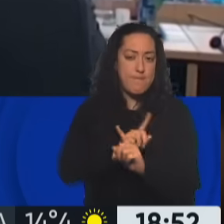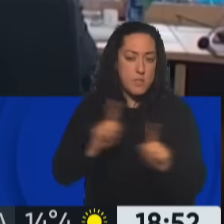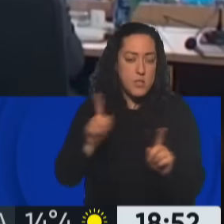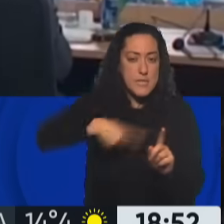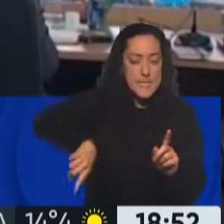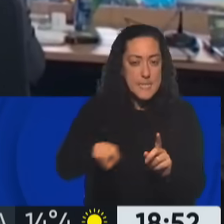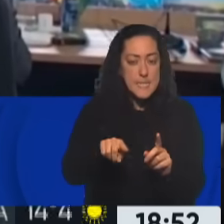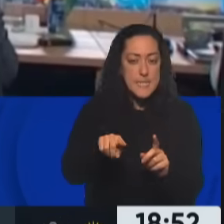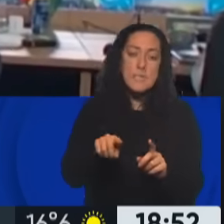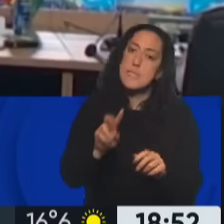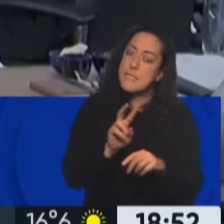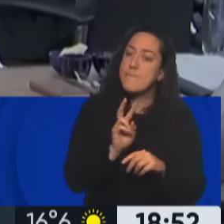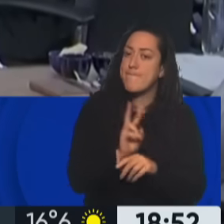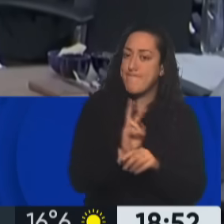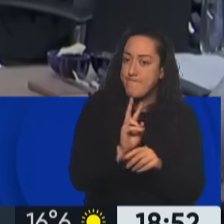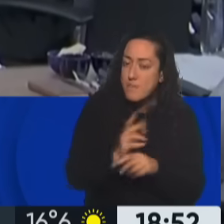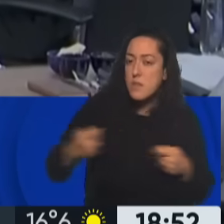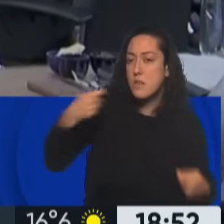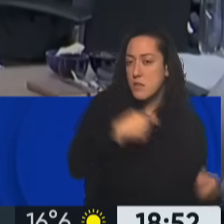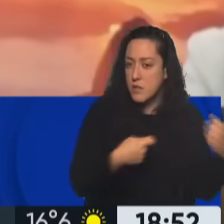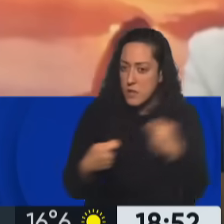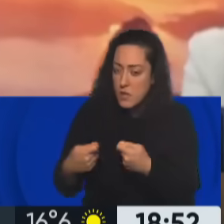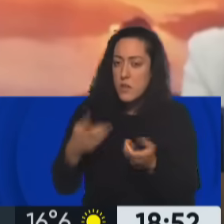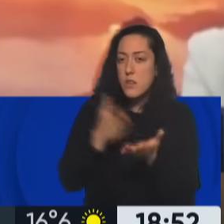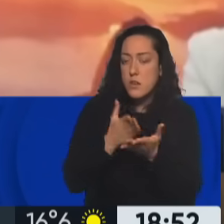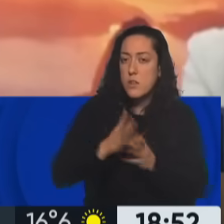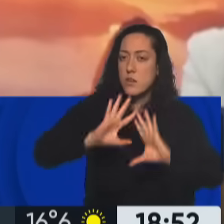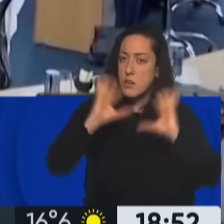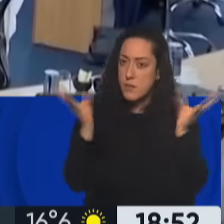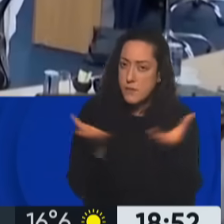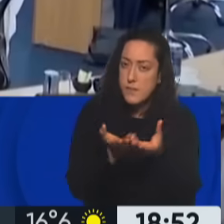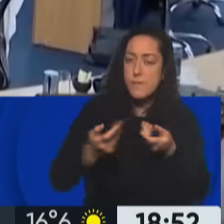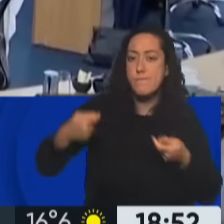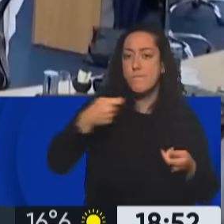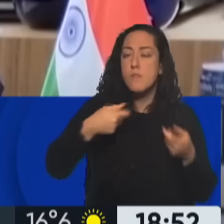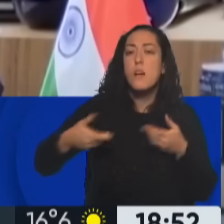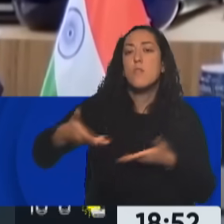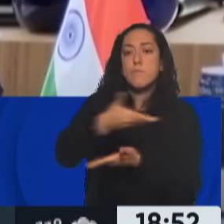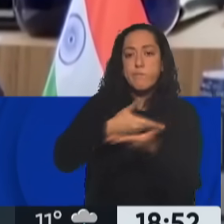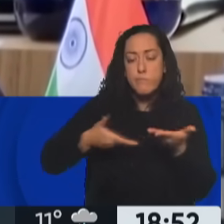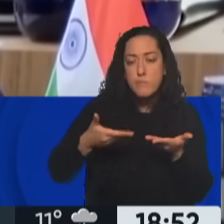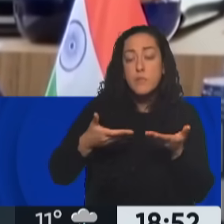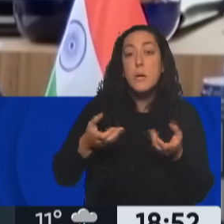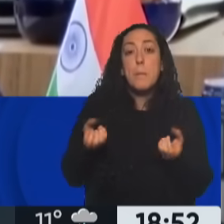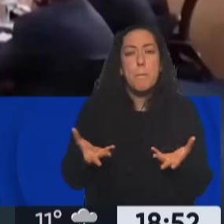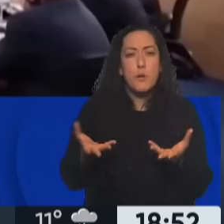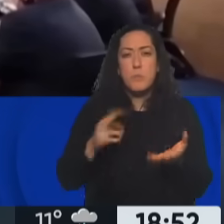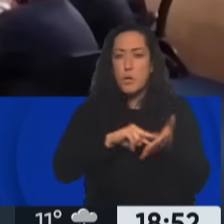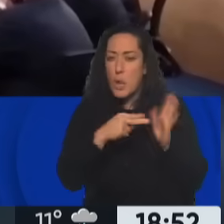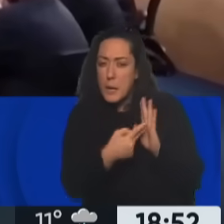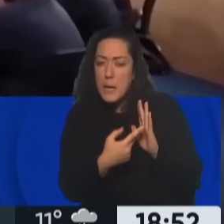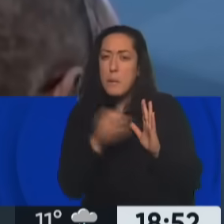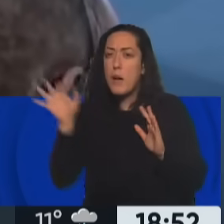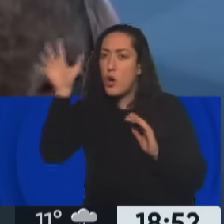defensa del multilateralismo, la cooperación y el derecho internacional, en medio de las tensiones generadas por la guerra comercial y los conflictos en